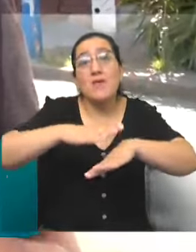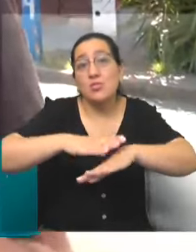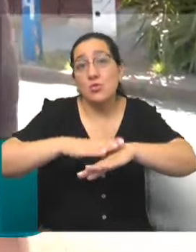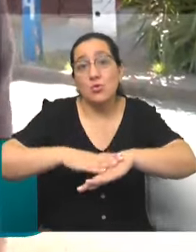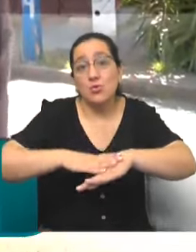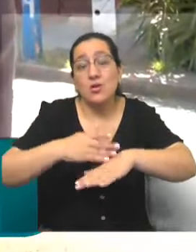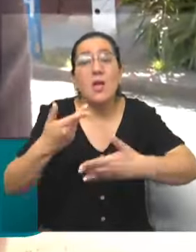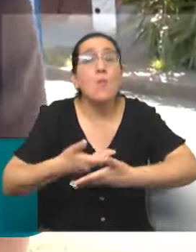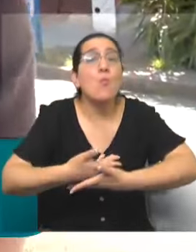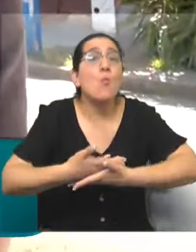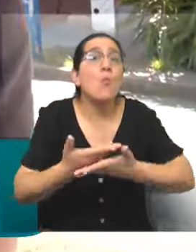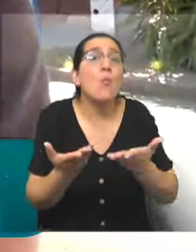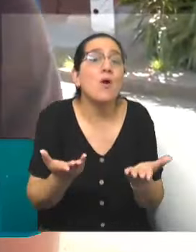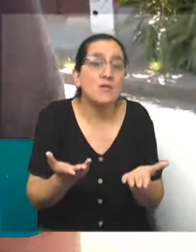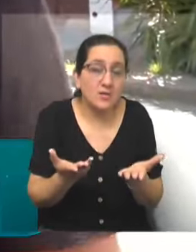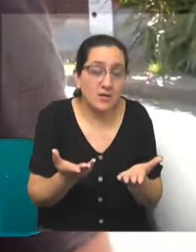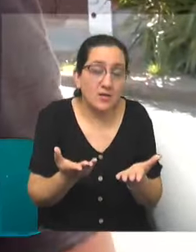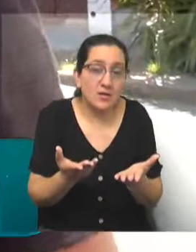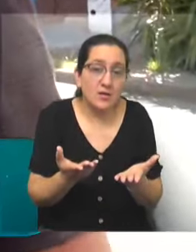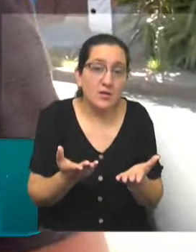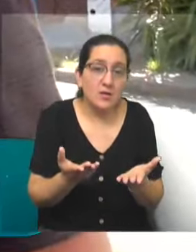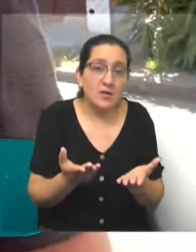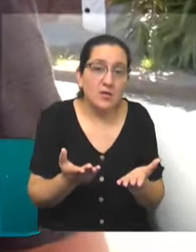que muestra en sus bordes, en sus límites,